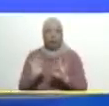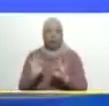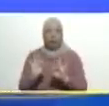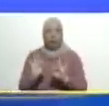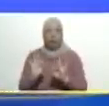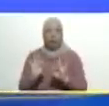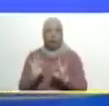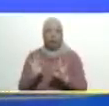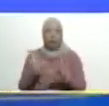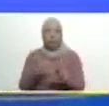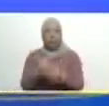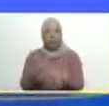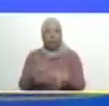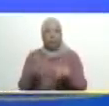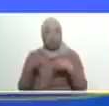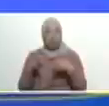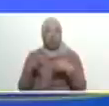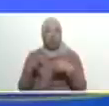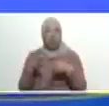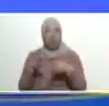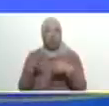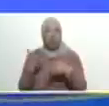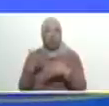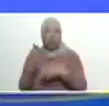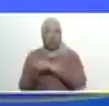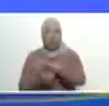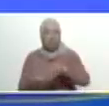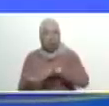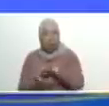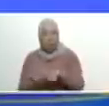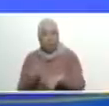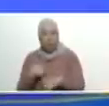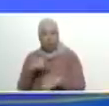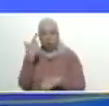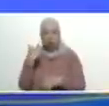que nos consideremos sin pecado.